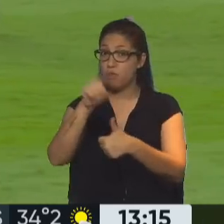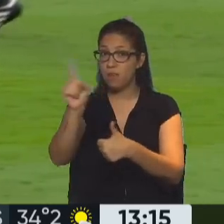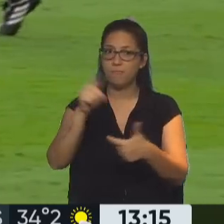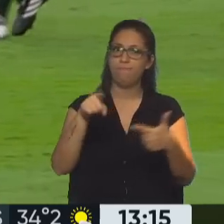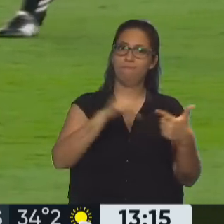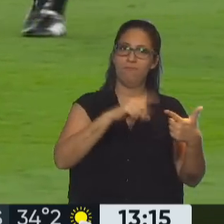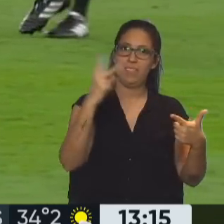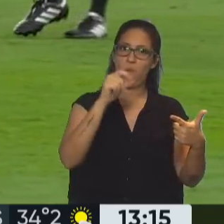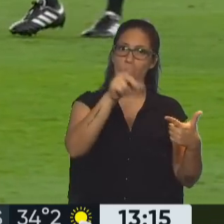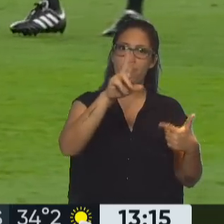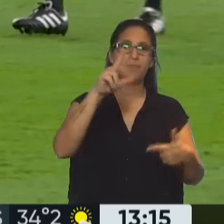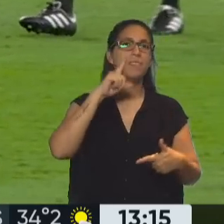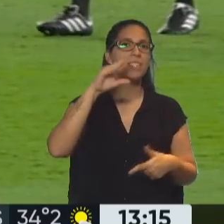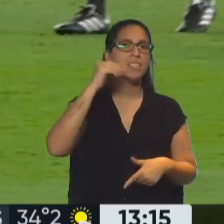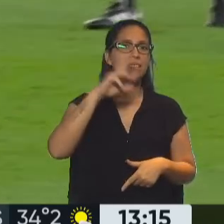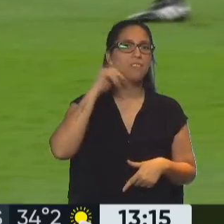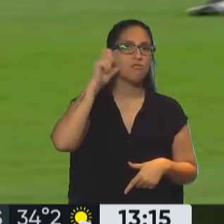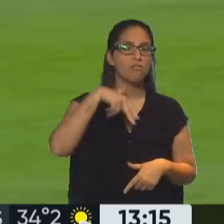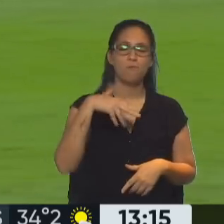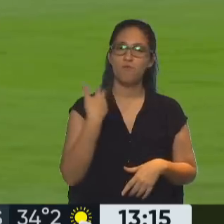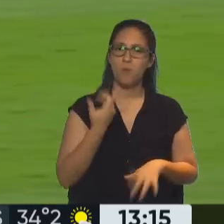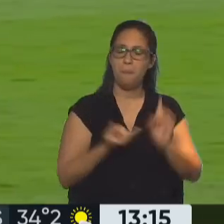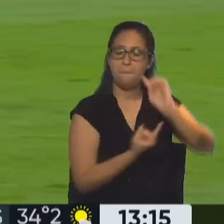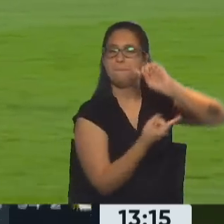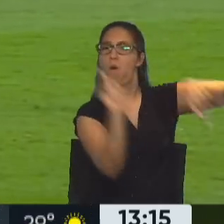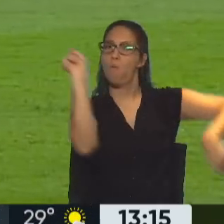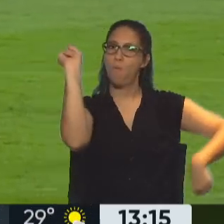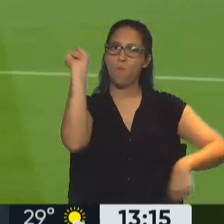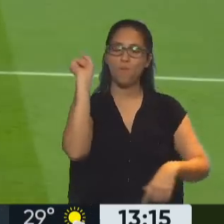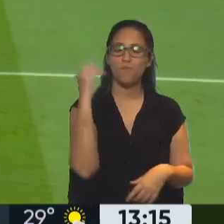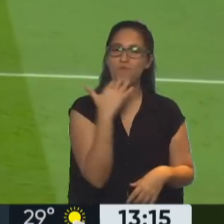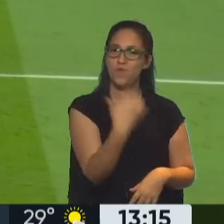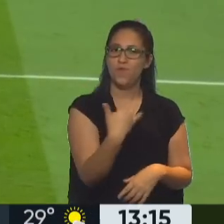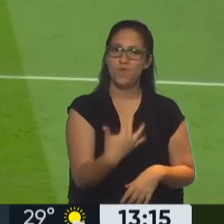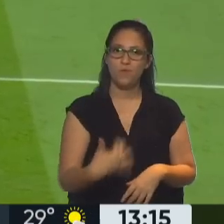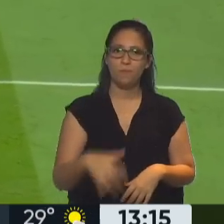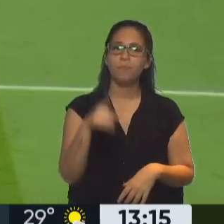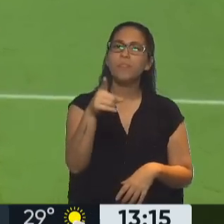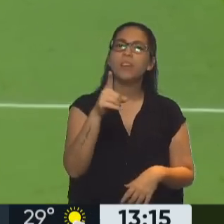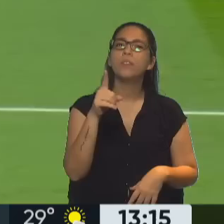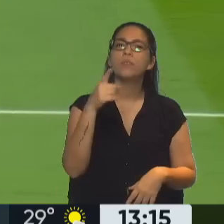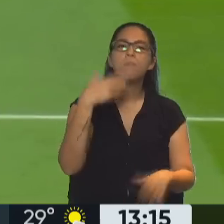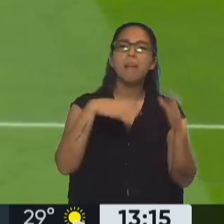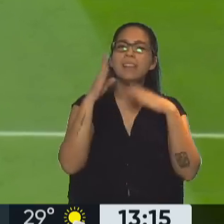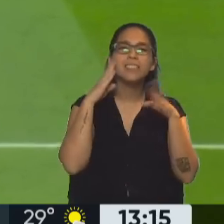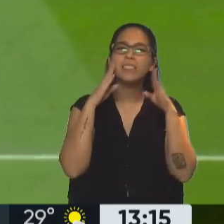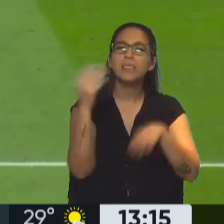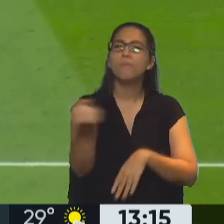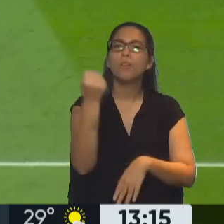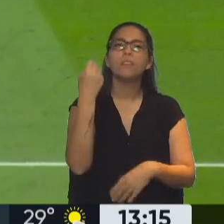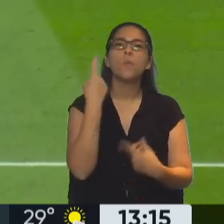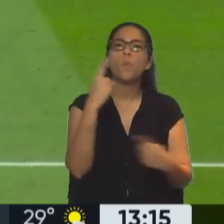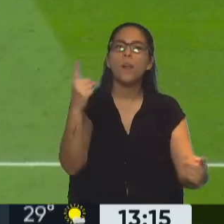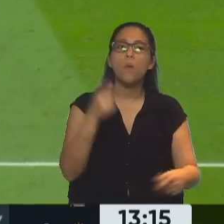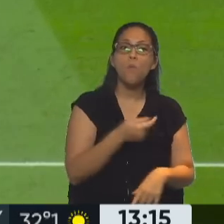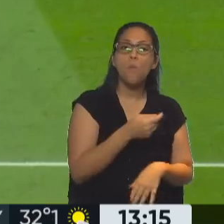le gustó el segundo de Richarlison. El primero por esa volea tremenda. Lo que pasa, acá tienen en cuenta el gol o la jugada colectiva y el gol. Las claro, dos cosas.